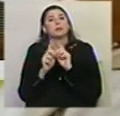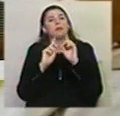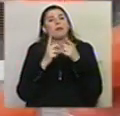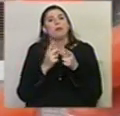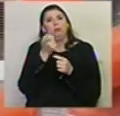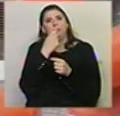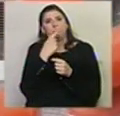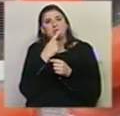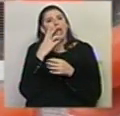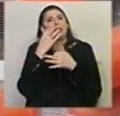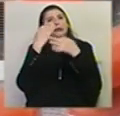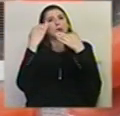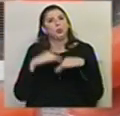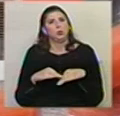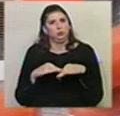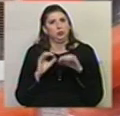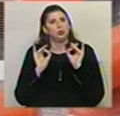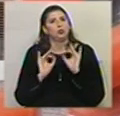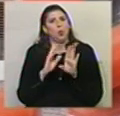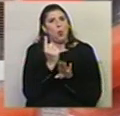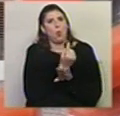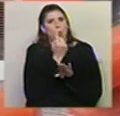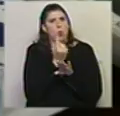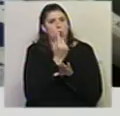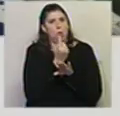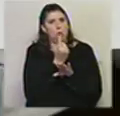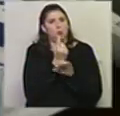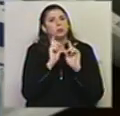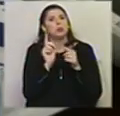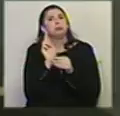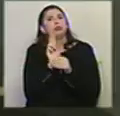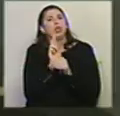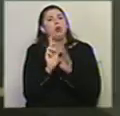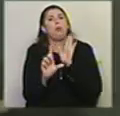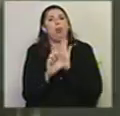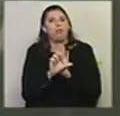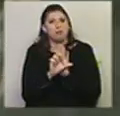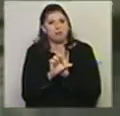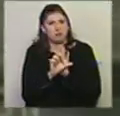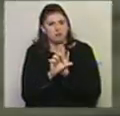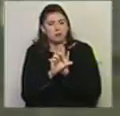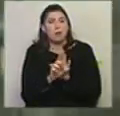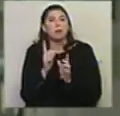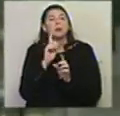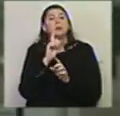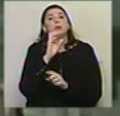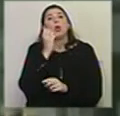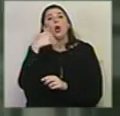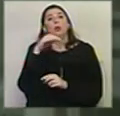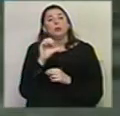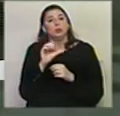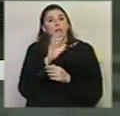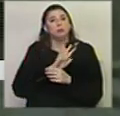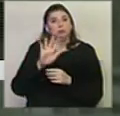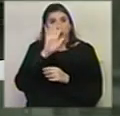farmacéuticos exclusivos, muchas veces monopólicos, protegidos por leyes de patentes. La Organización Mundial de la Salud opta por reconocer que